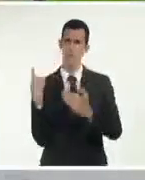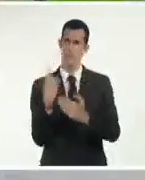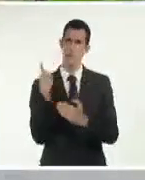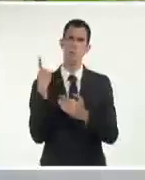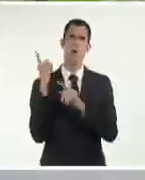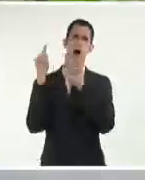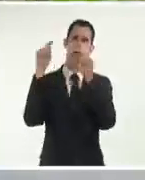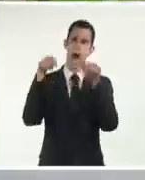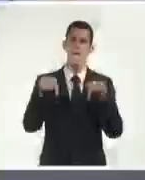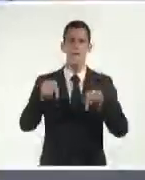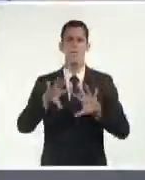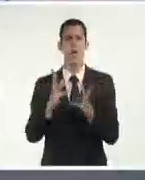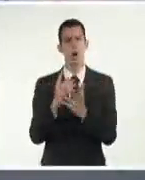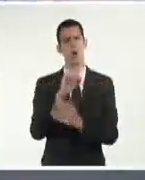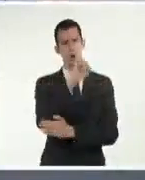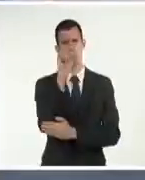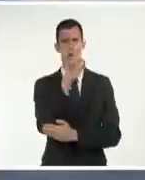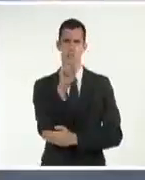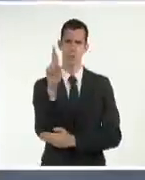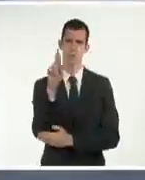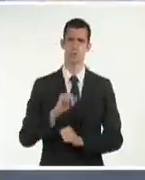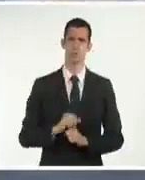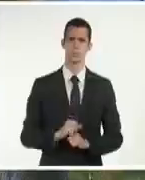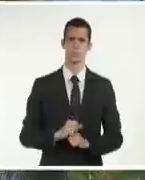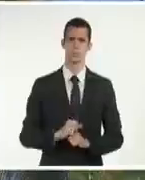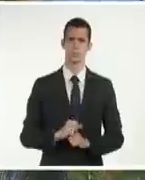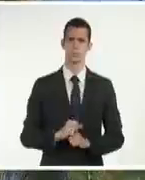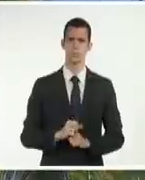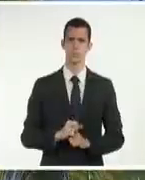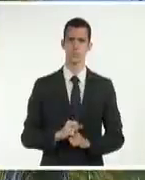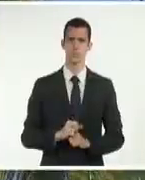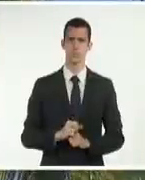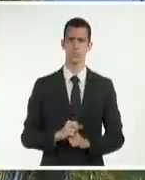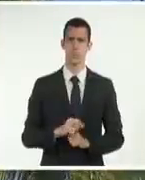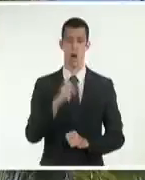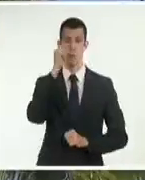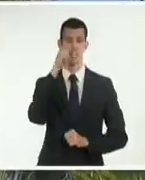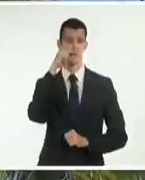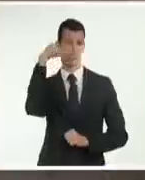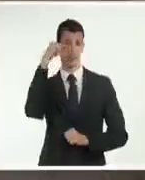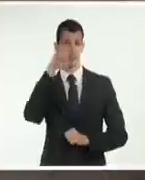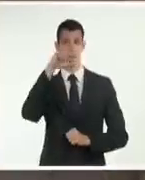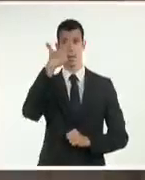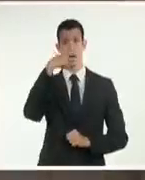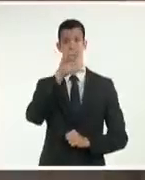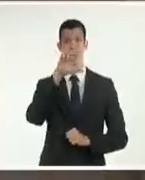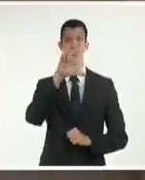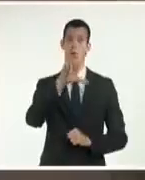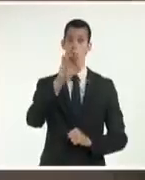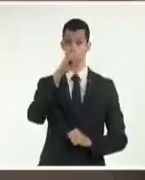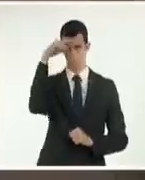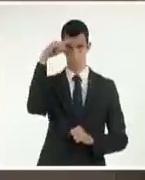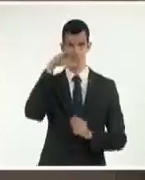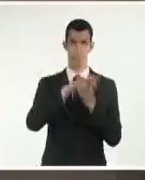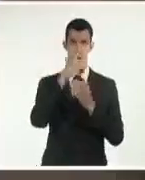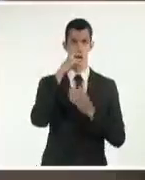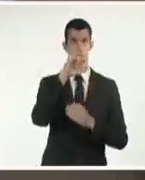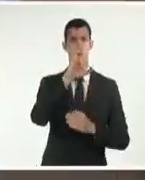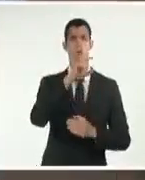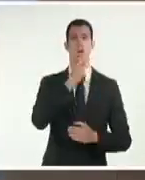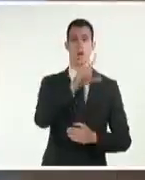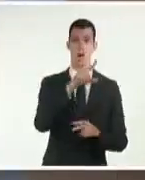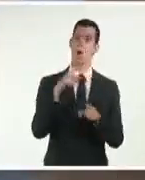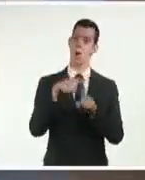a ese legado, muchos hijos del archipiélago ponen su pensamiento y su corazón en el cementerio patrimonial Santa Ifigenia. Las